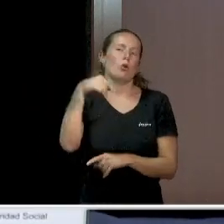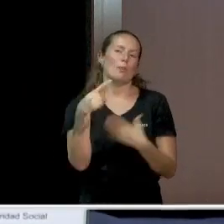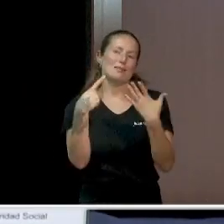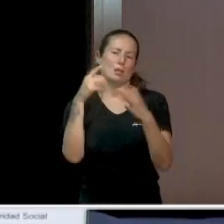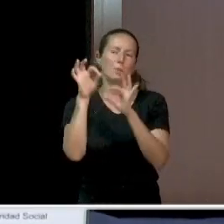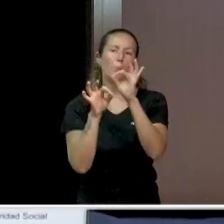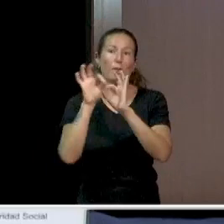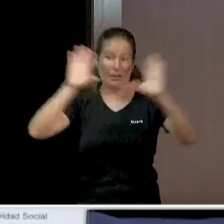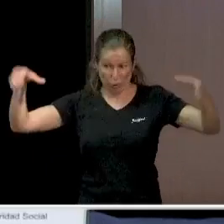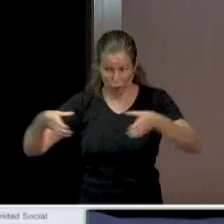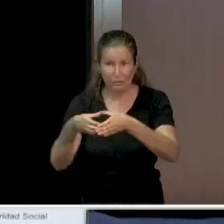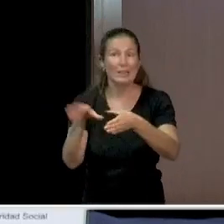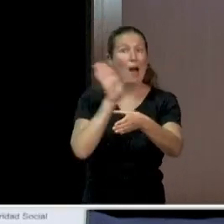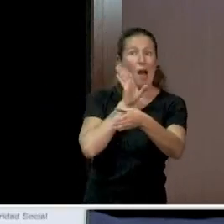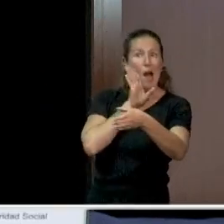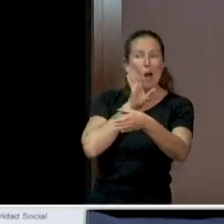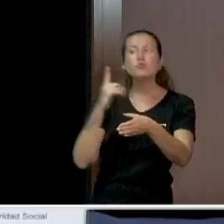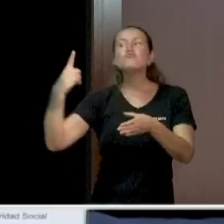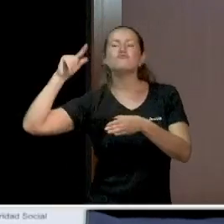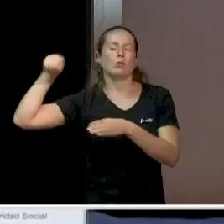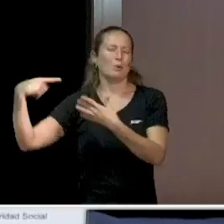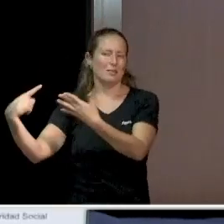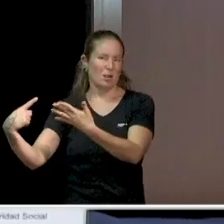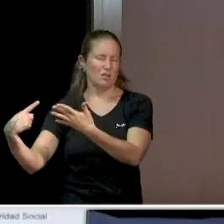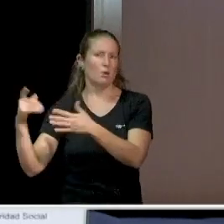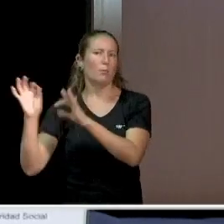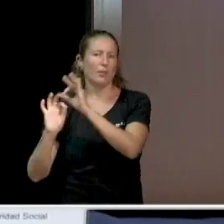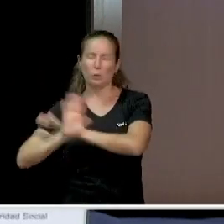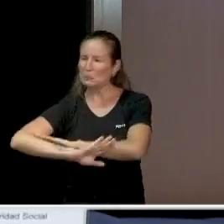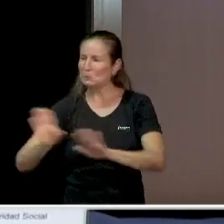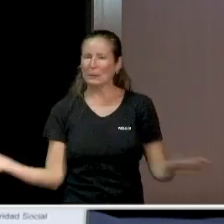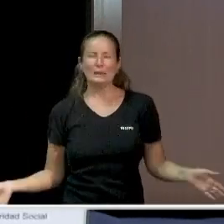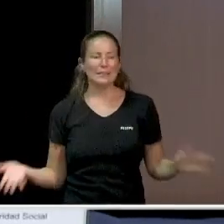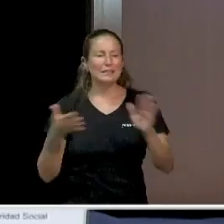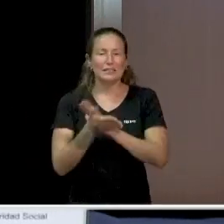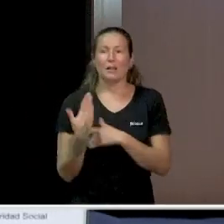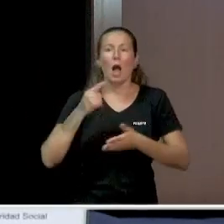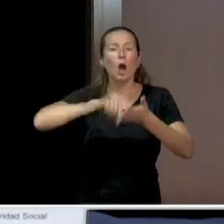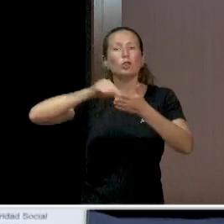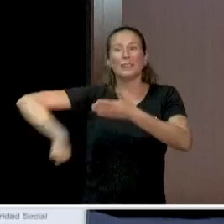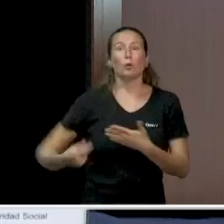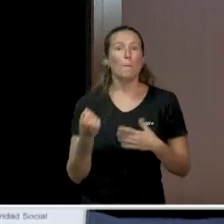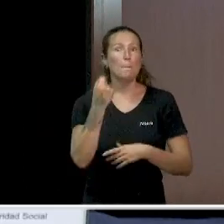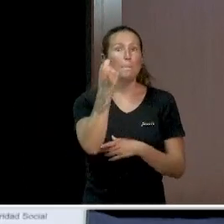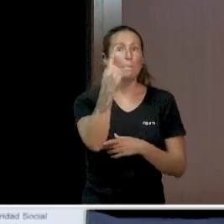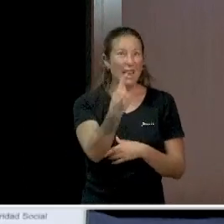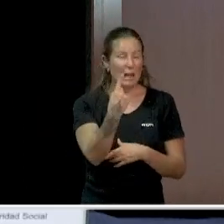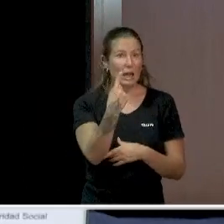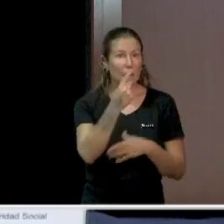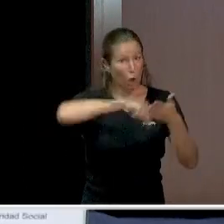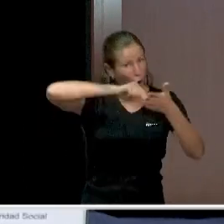1,6% del total de la realizada. Fíjense, eso significa que de cada 1.000 contratos laborales